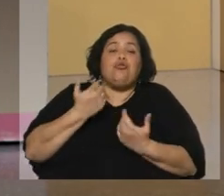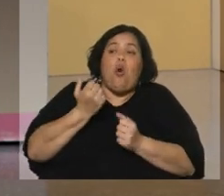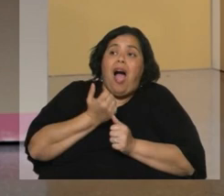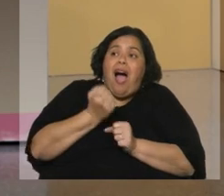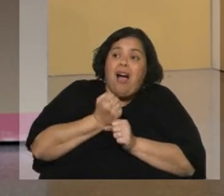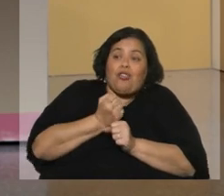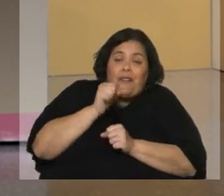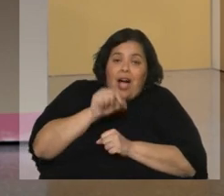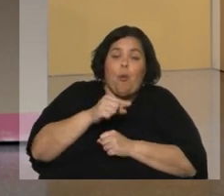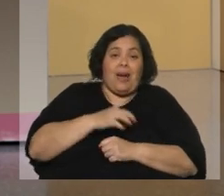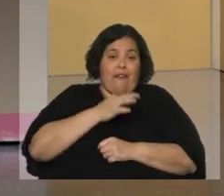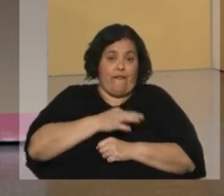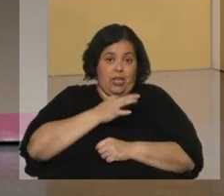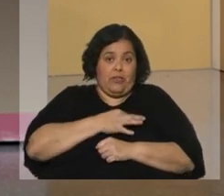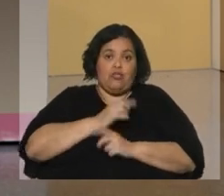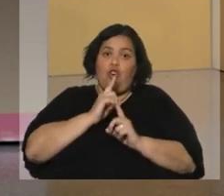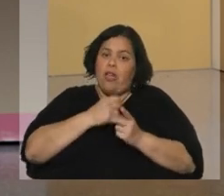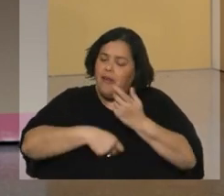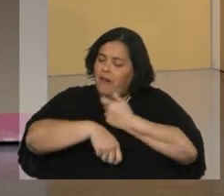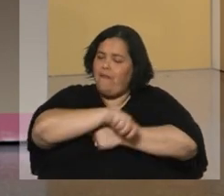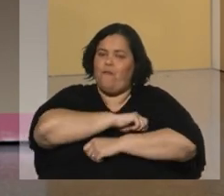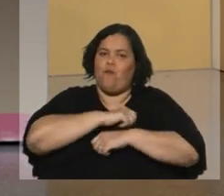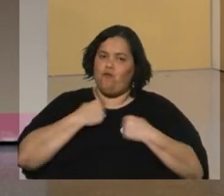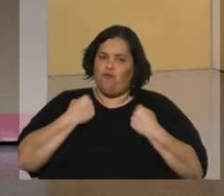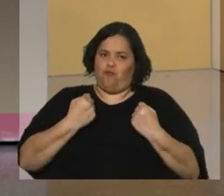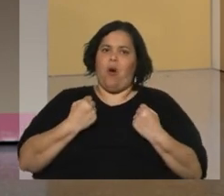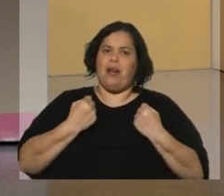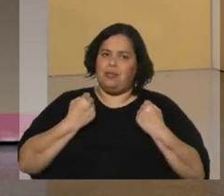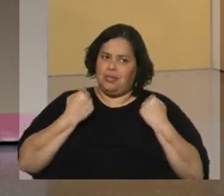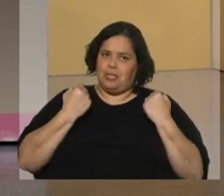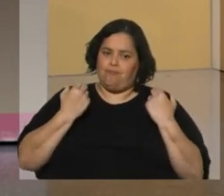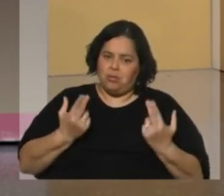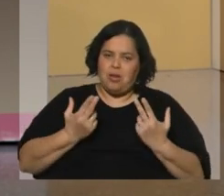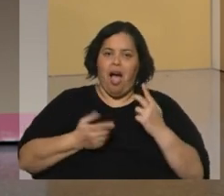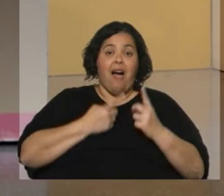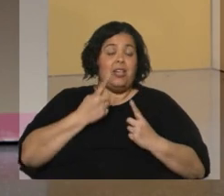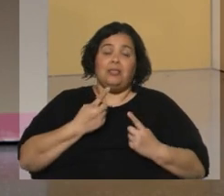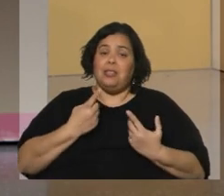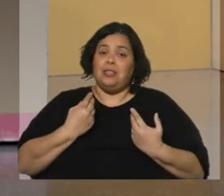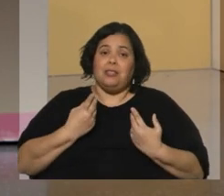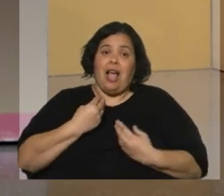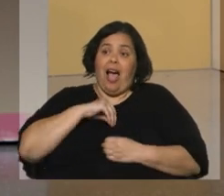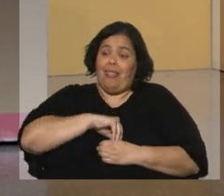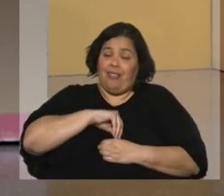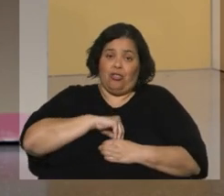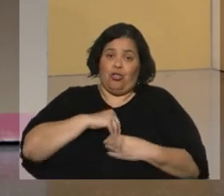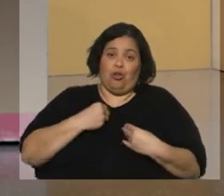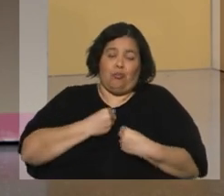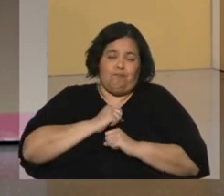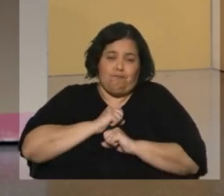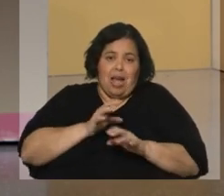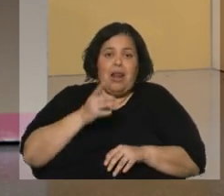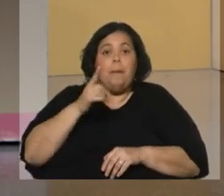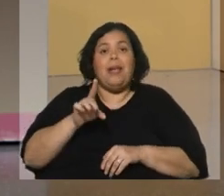vivir entonces hay que sacar fuerzas muchas veces de donde a veces no se tiene indudablemente Pero además tengo una suerte y